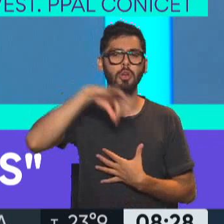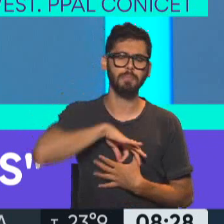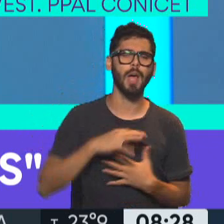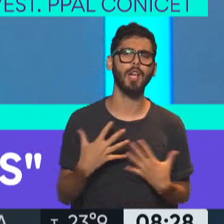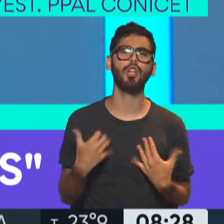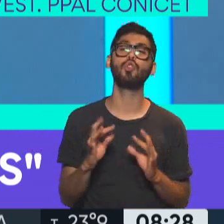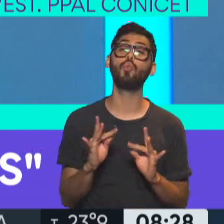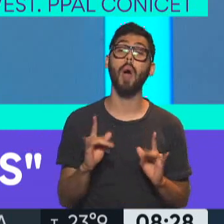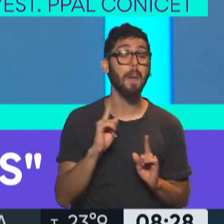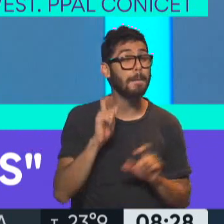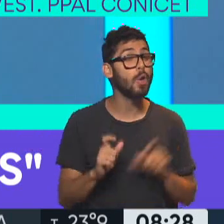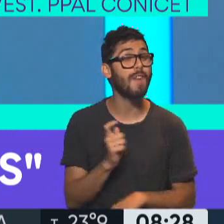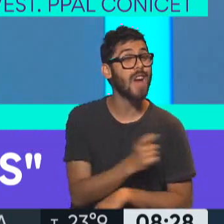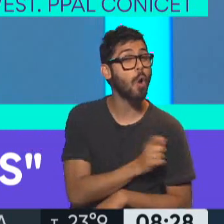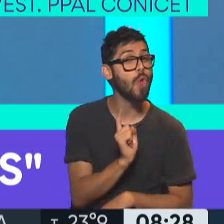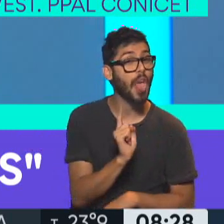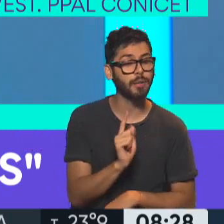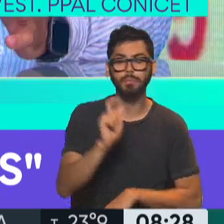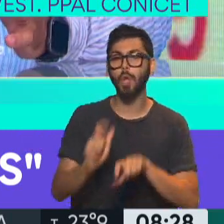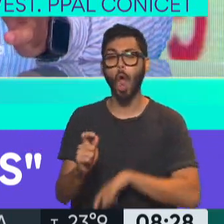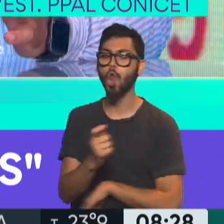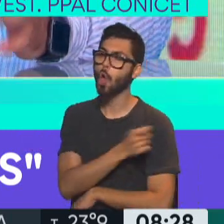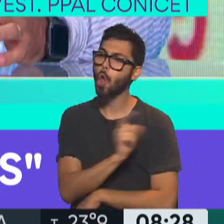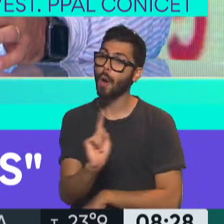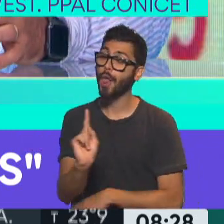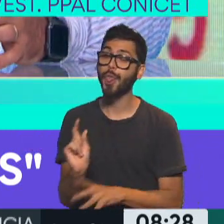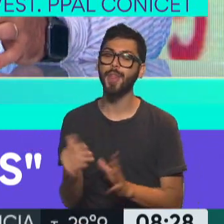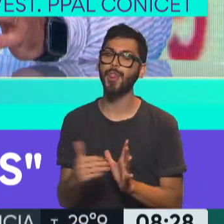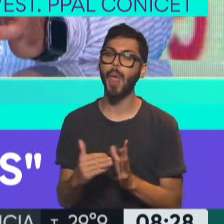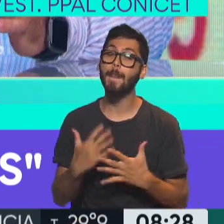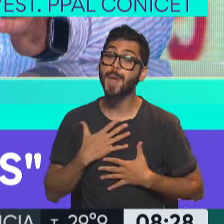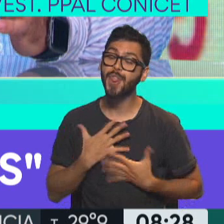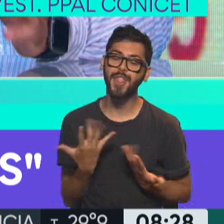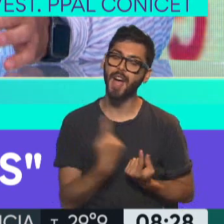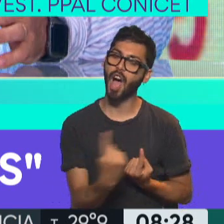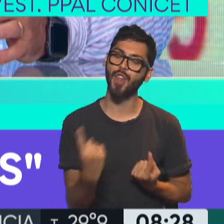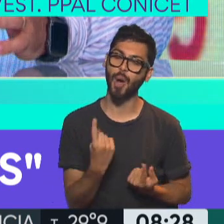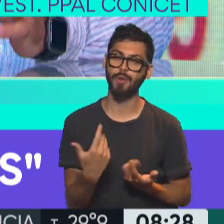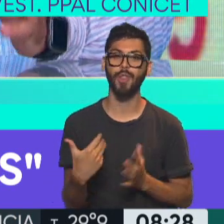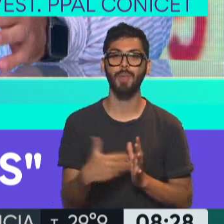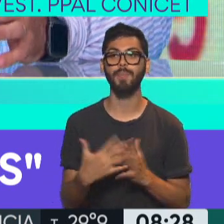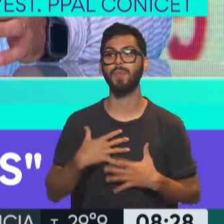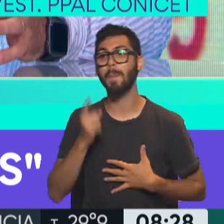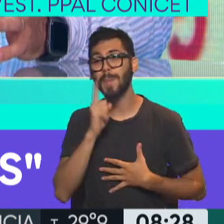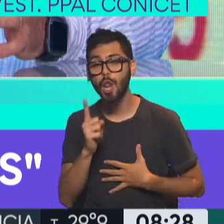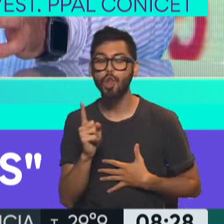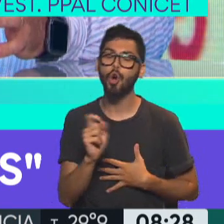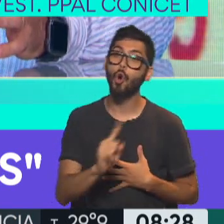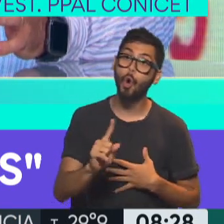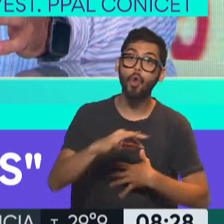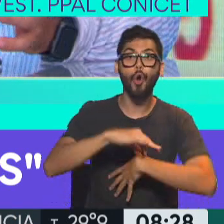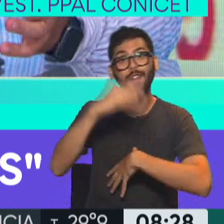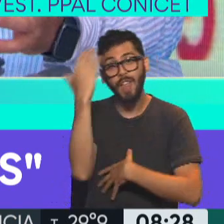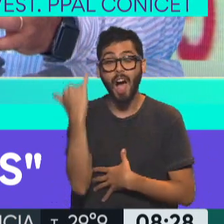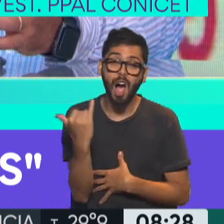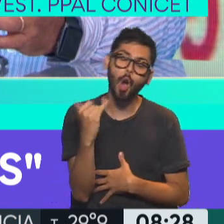personas vacunadas. En personas no vacunadas depende mucho de la situación de cada uno, factores de riesgo, comorbilidades,